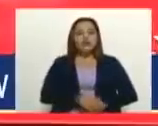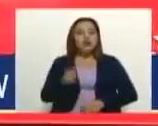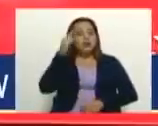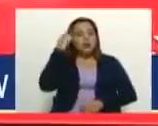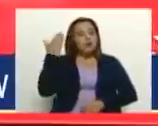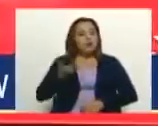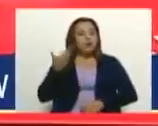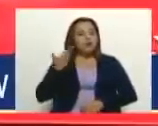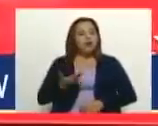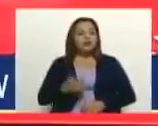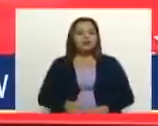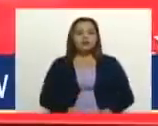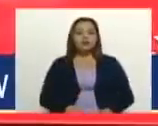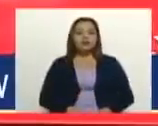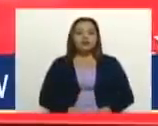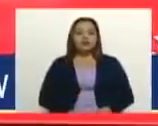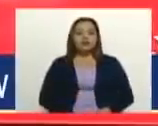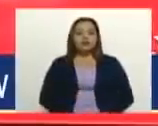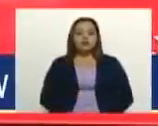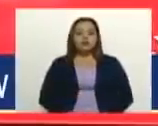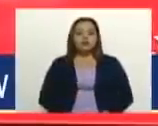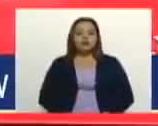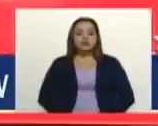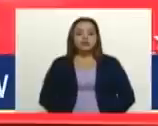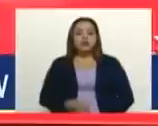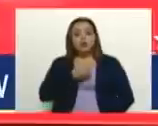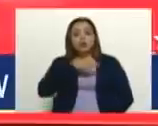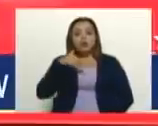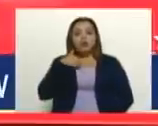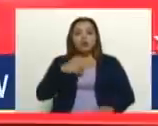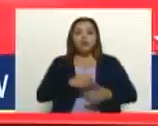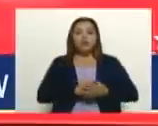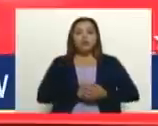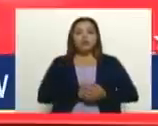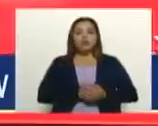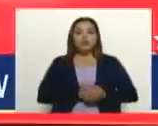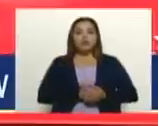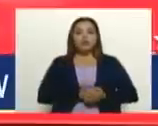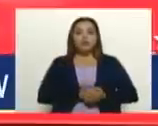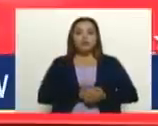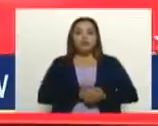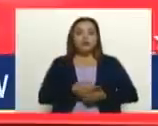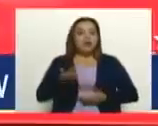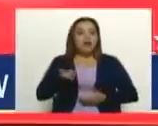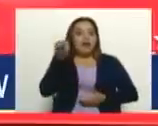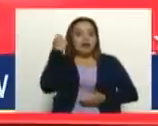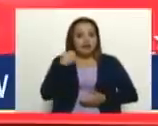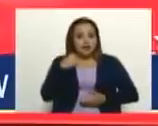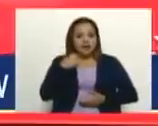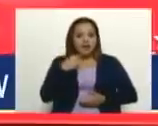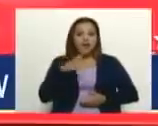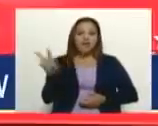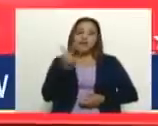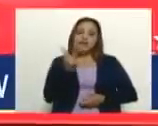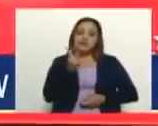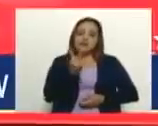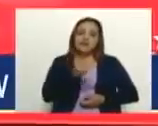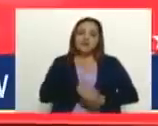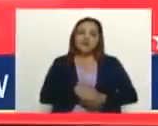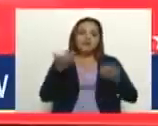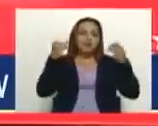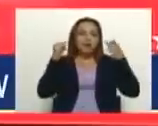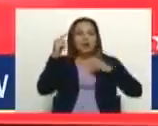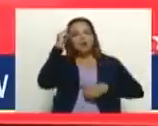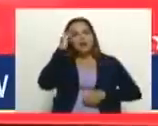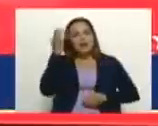importantes para nosotros. Así tenemos que ayer Venezuela pues celebró el